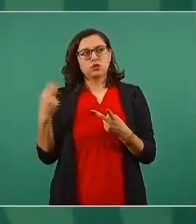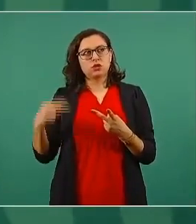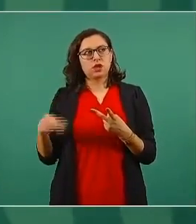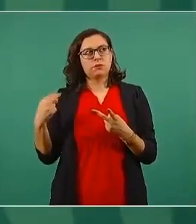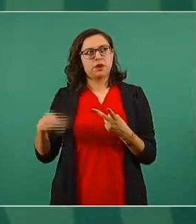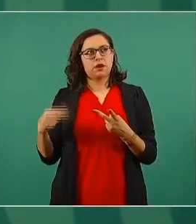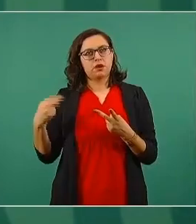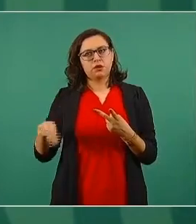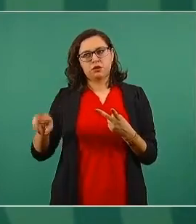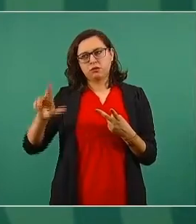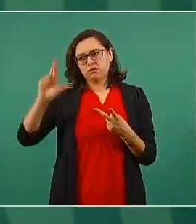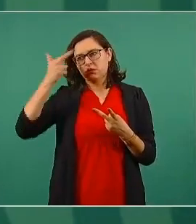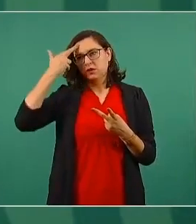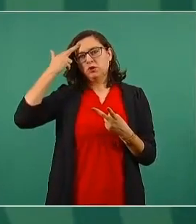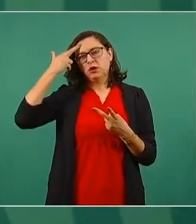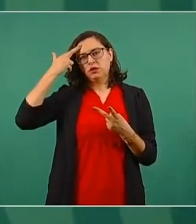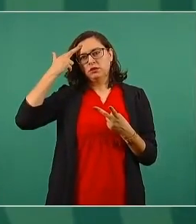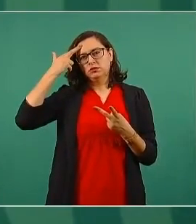ya ni recuerdo,